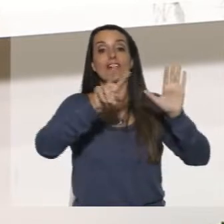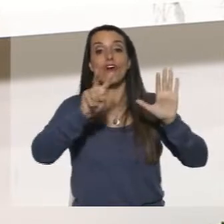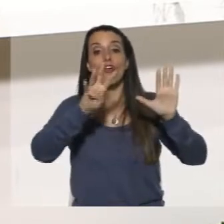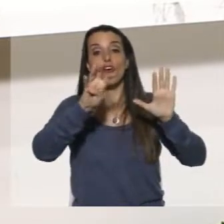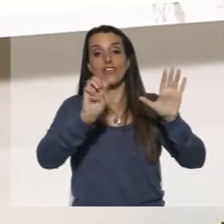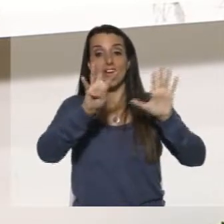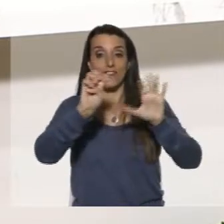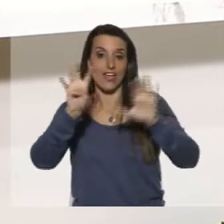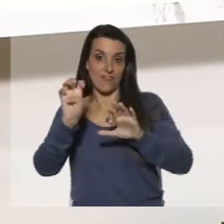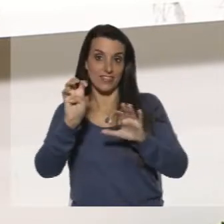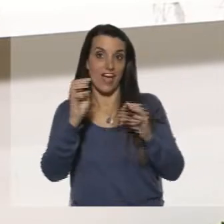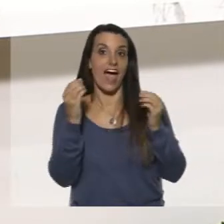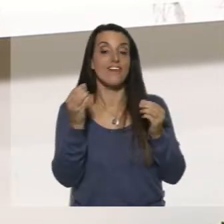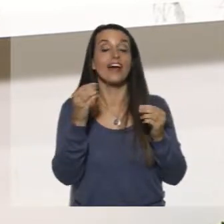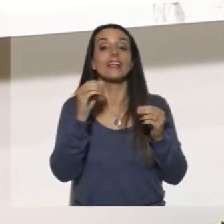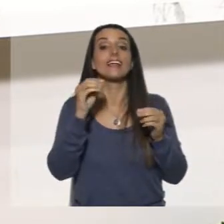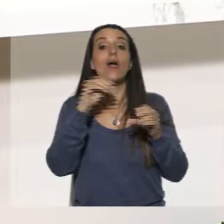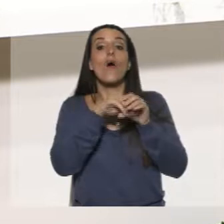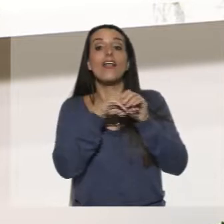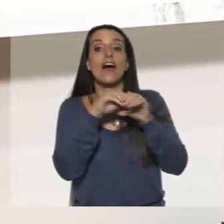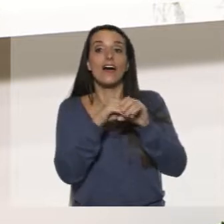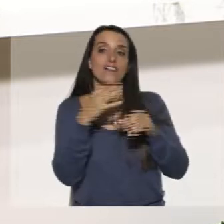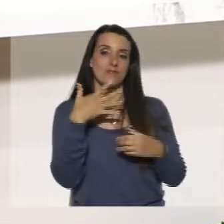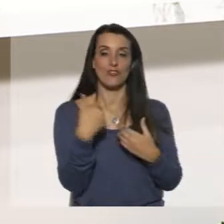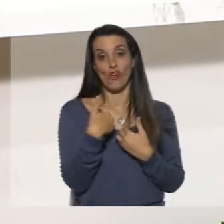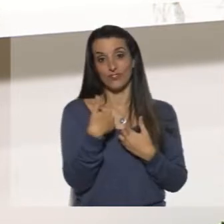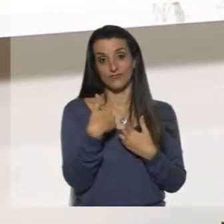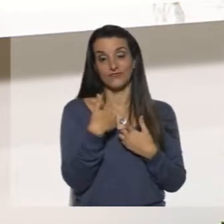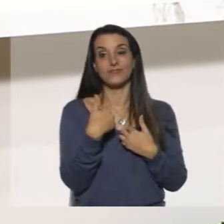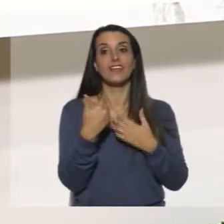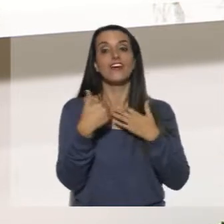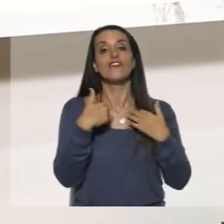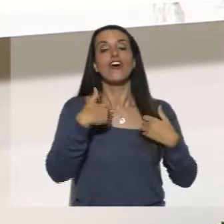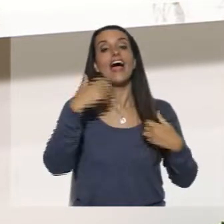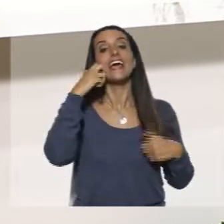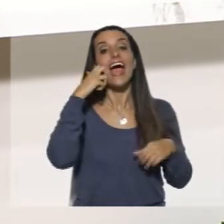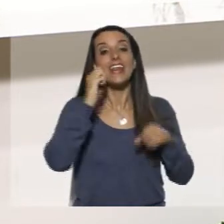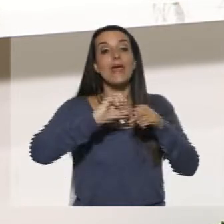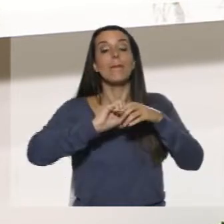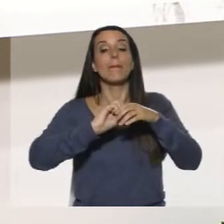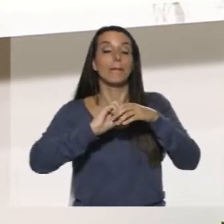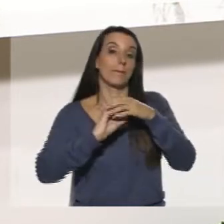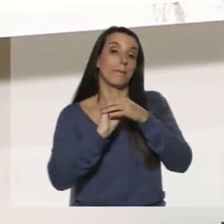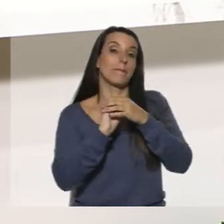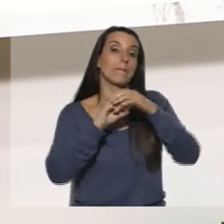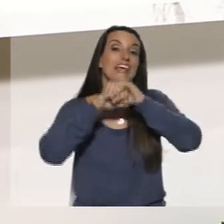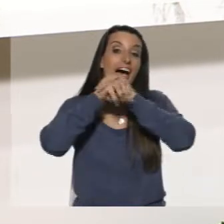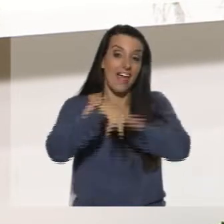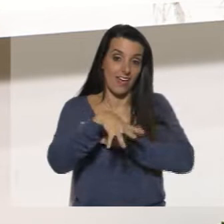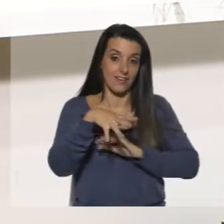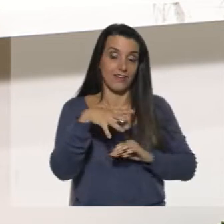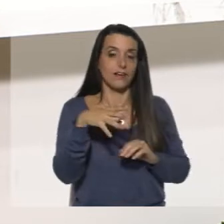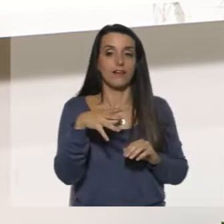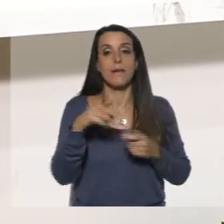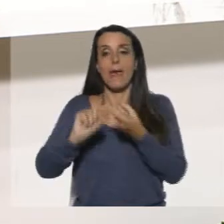092-90-90-90. Yo en realidad lo que trato es. ¿Qué le ponen a Laura para empezar? Por ejemplo, yo viste que en casa con la carne picada Gerardo tiene un tema, tengo que como que camuflarle bien